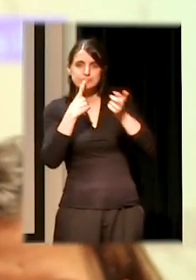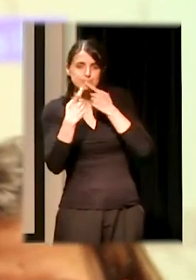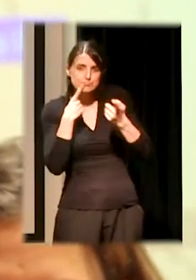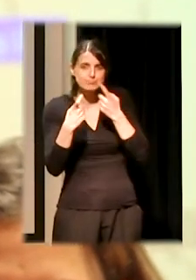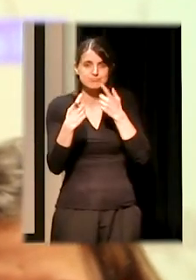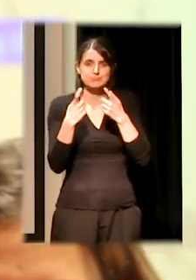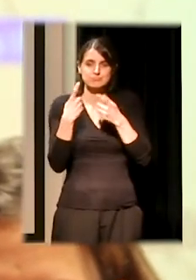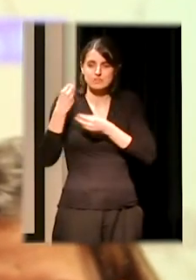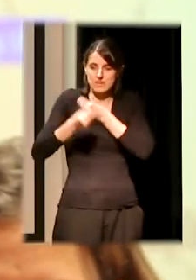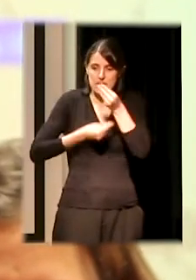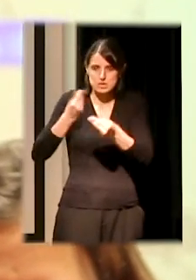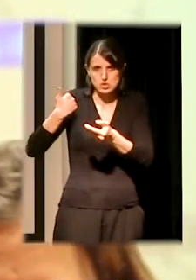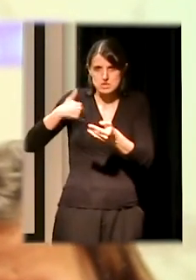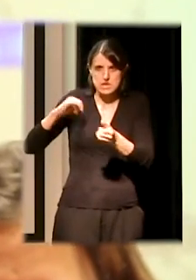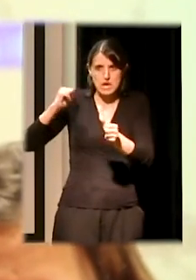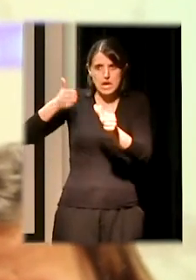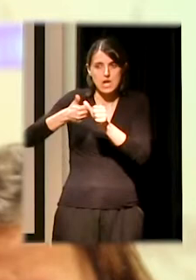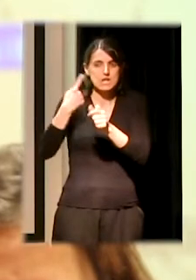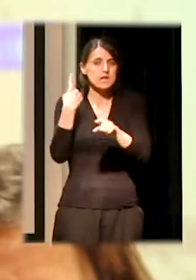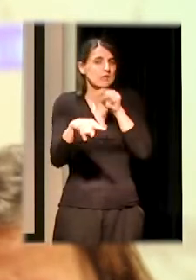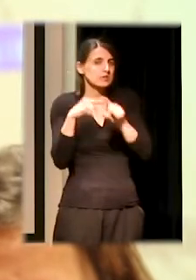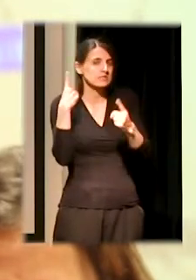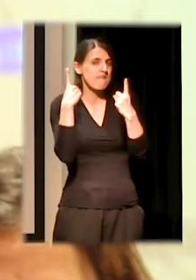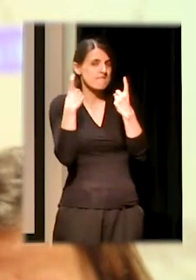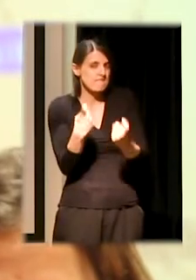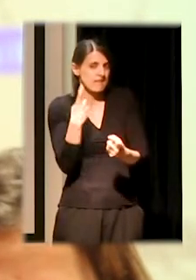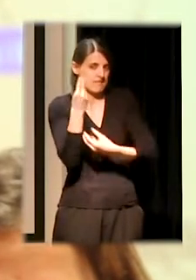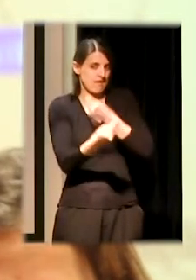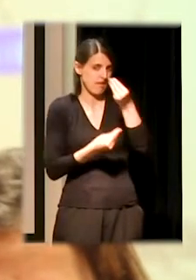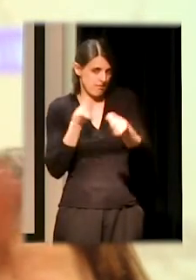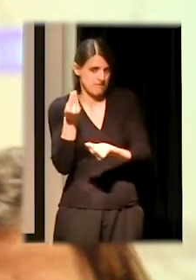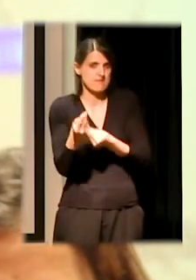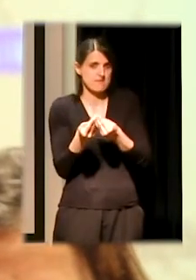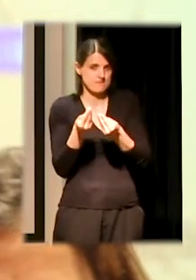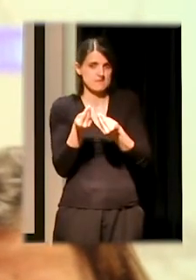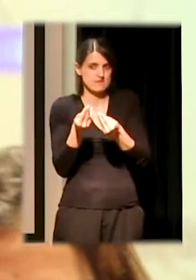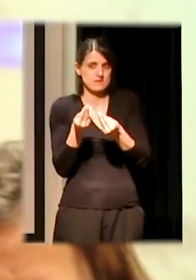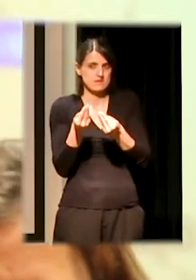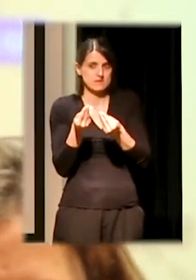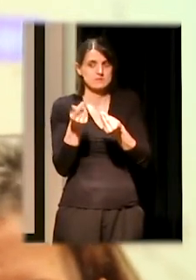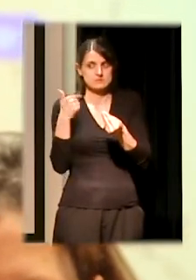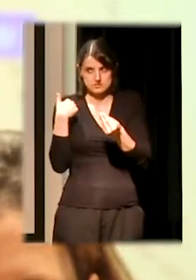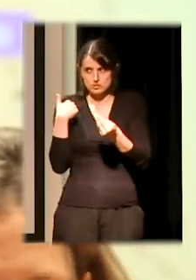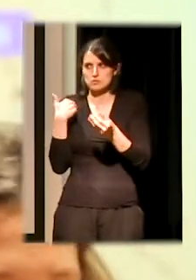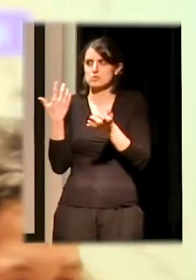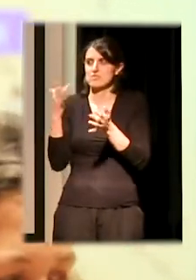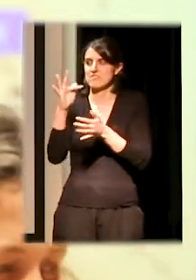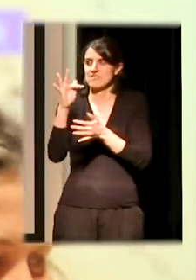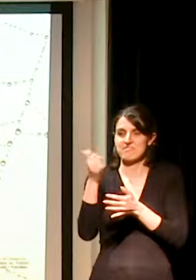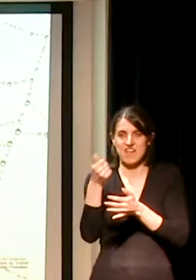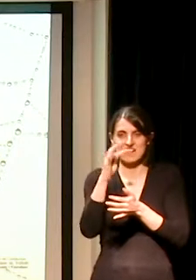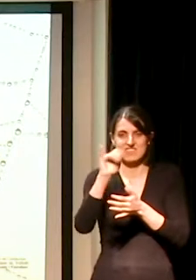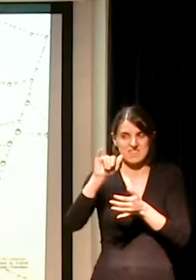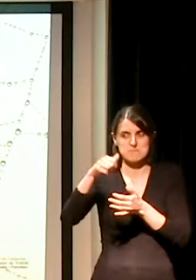que es preciso y es menester hacer. Y en ello nos pondremos, Fátima. Nosotras seguimos con